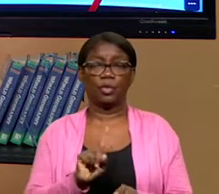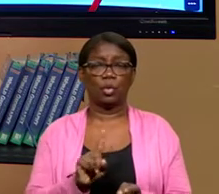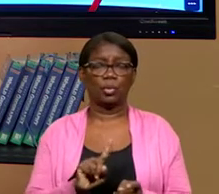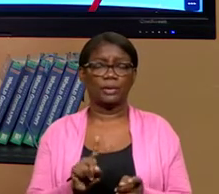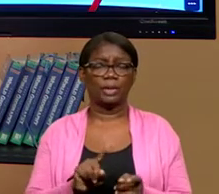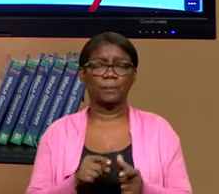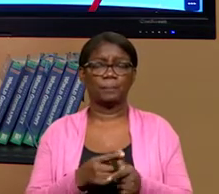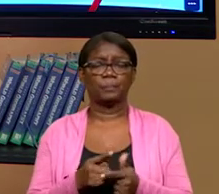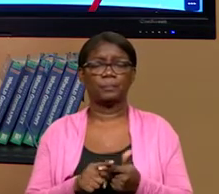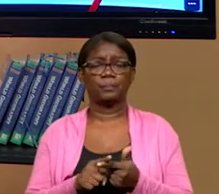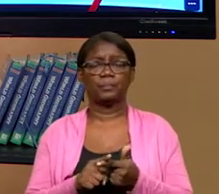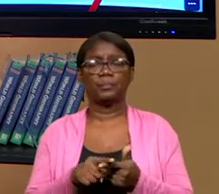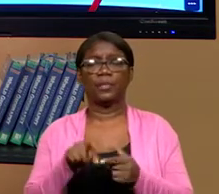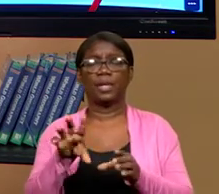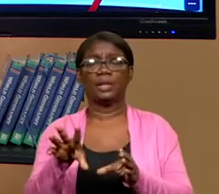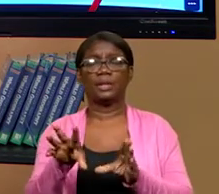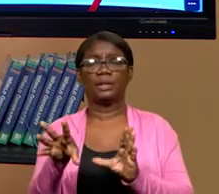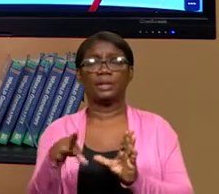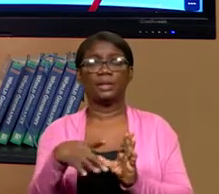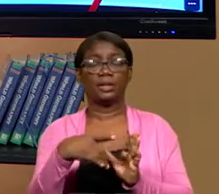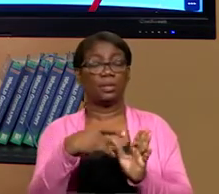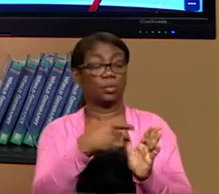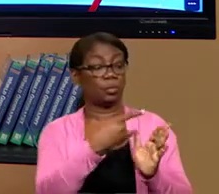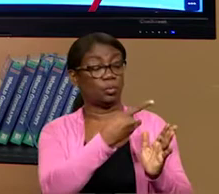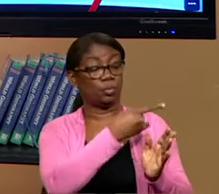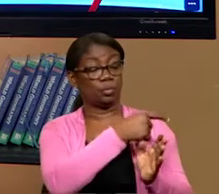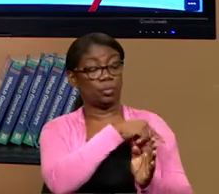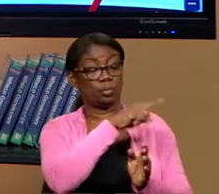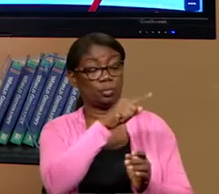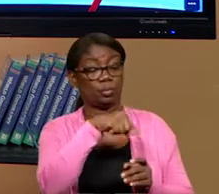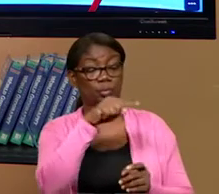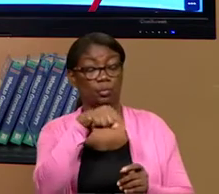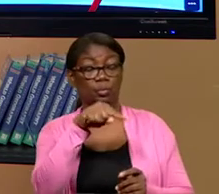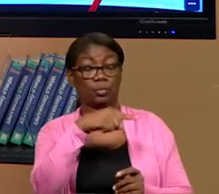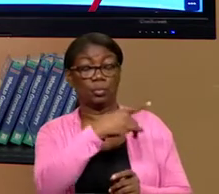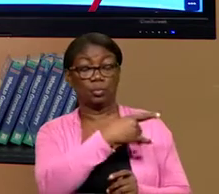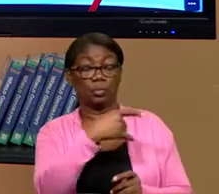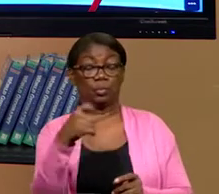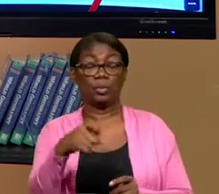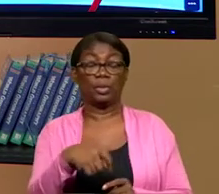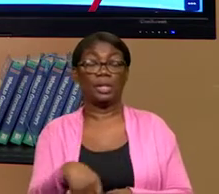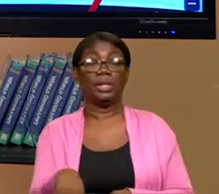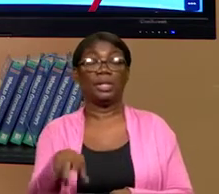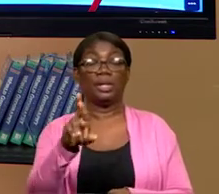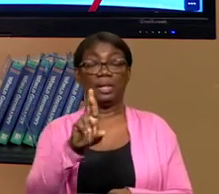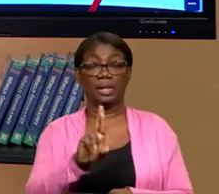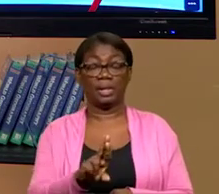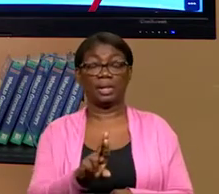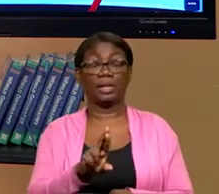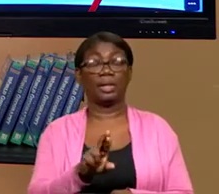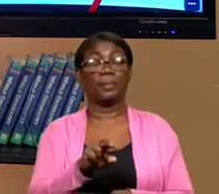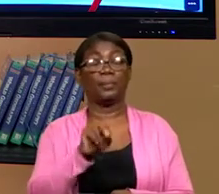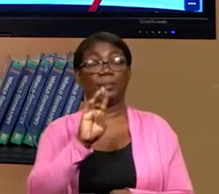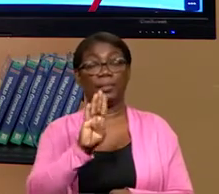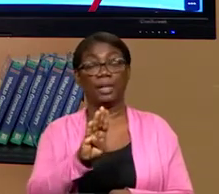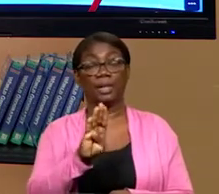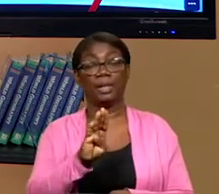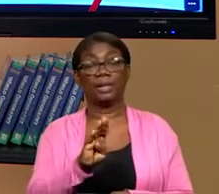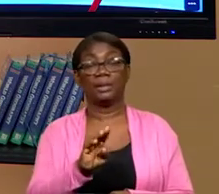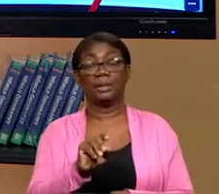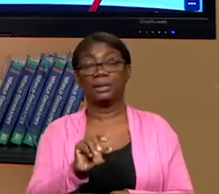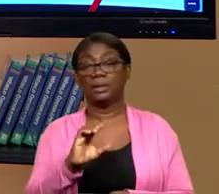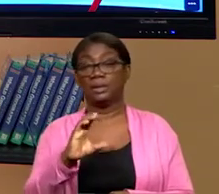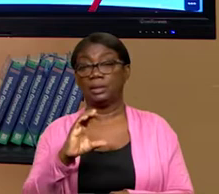producto de la recepción de esa señal RGB que se originan en las celdas de los televisores, en estos